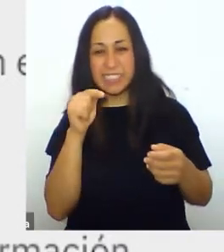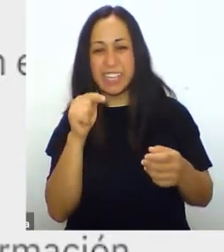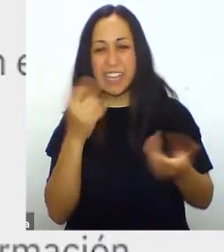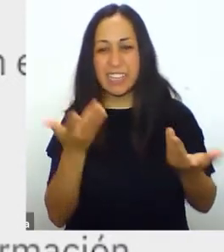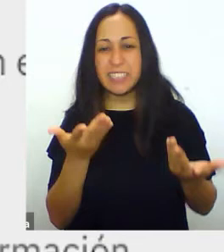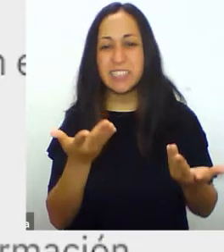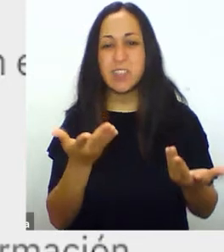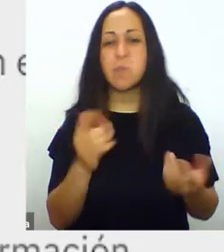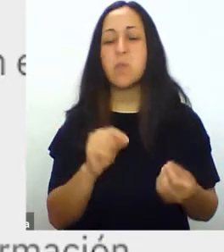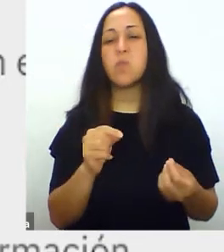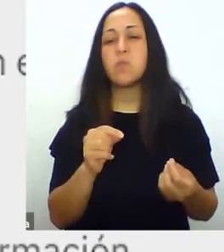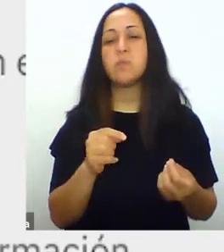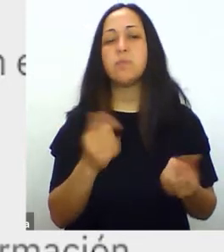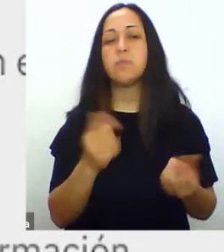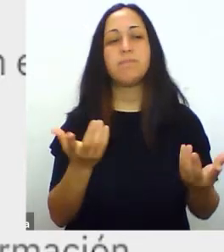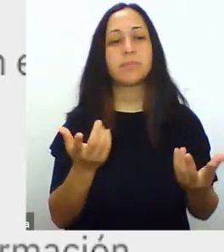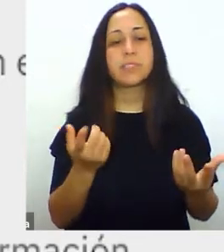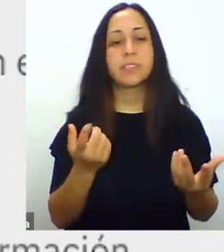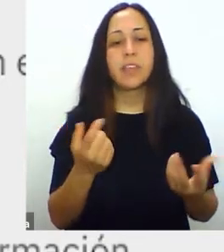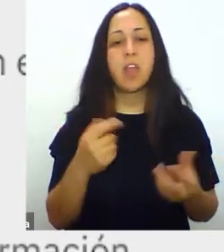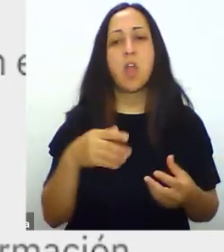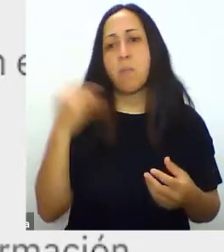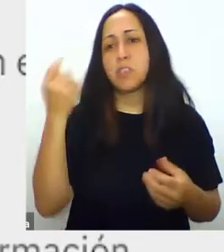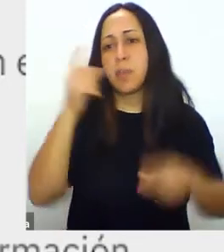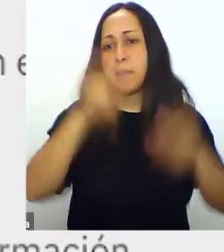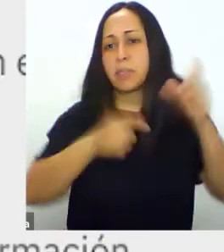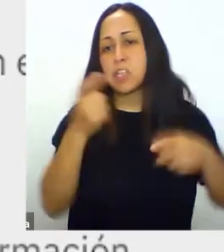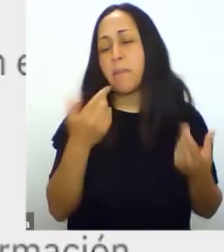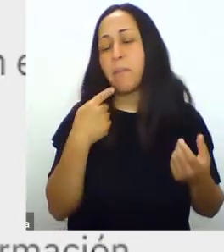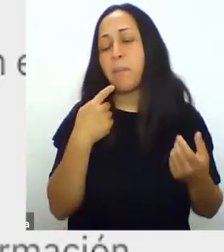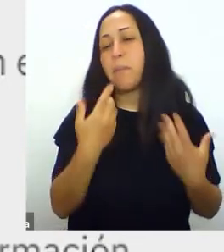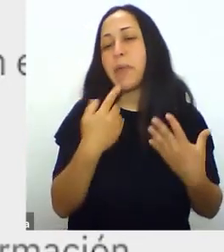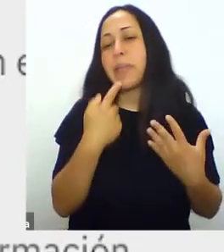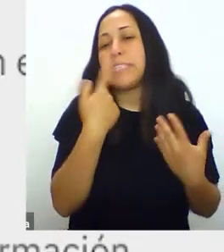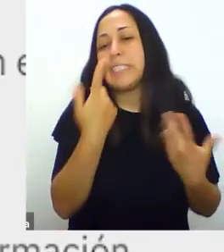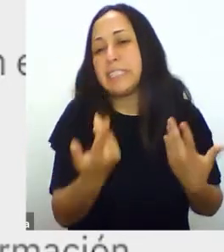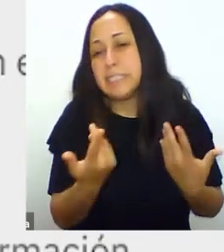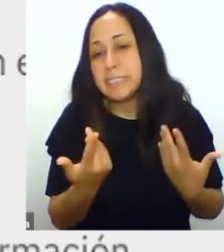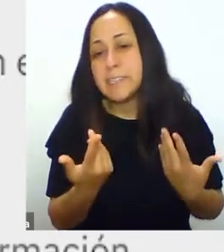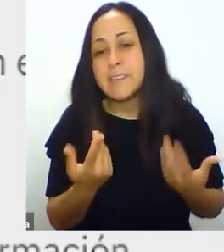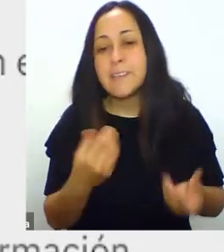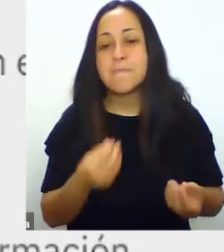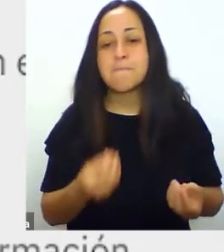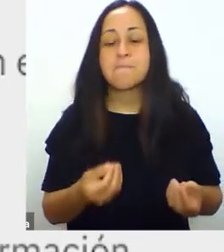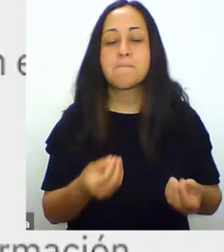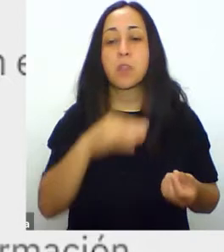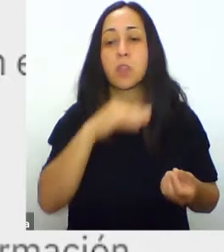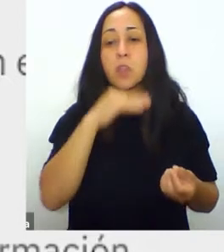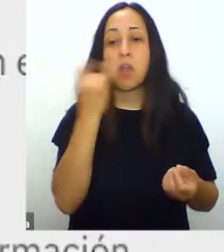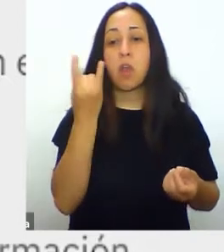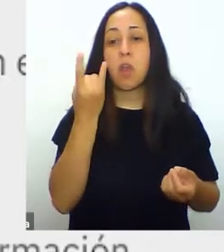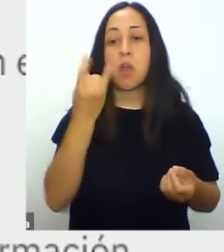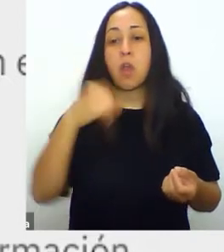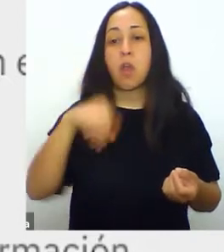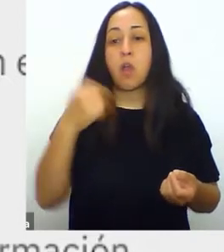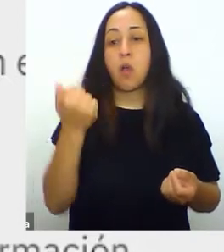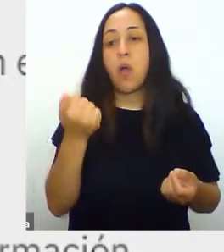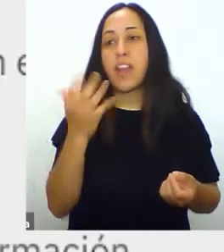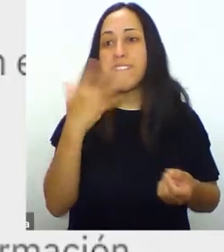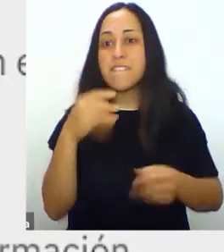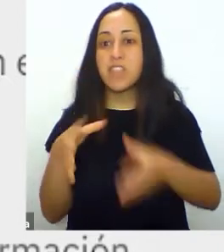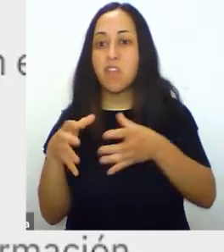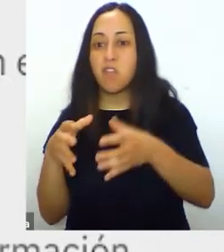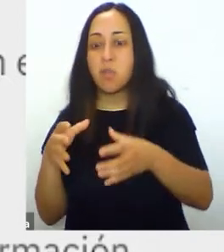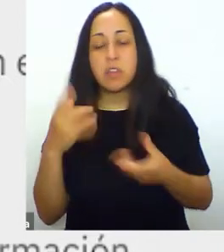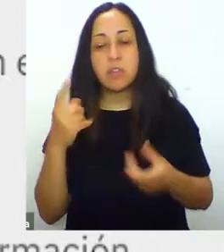una, vamos a decir, algo que mucha gente podría decir que Juana por algún motivo no